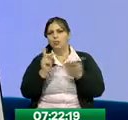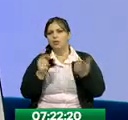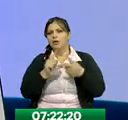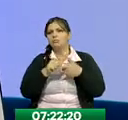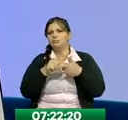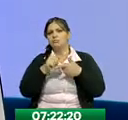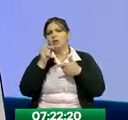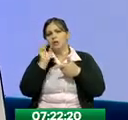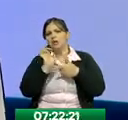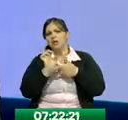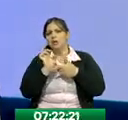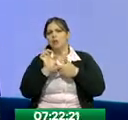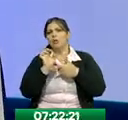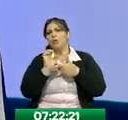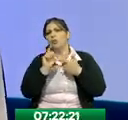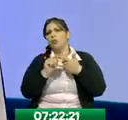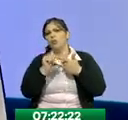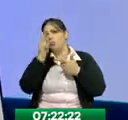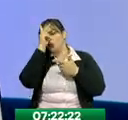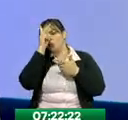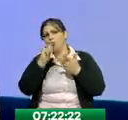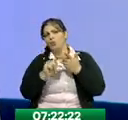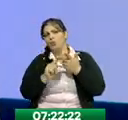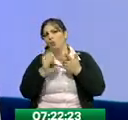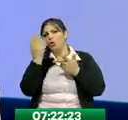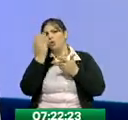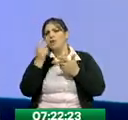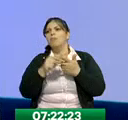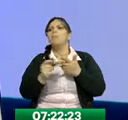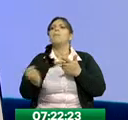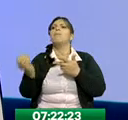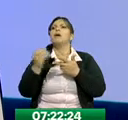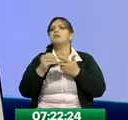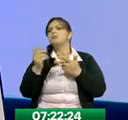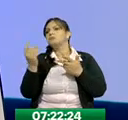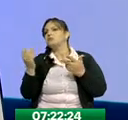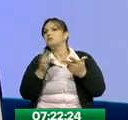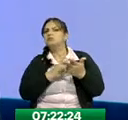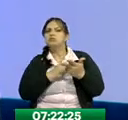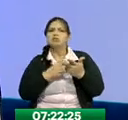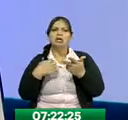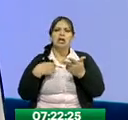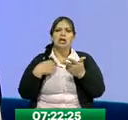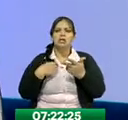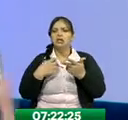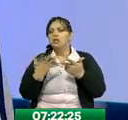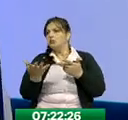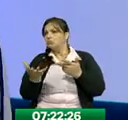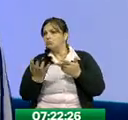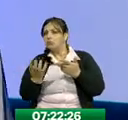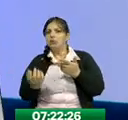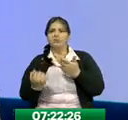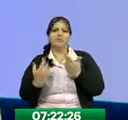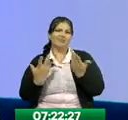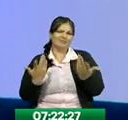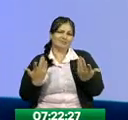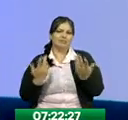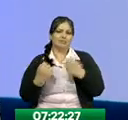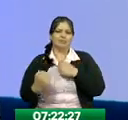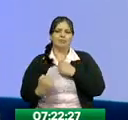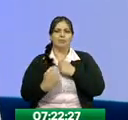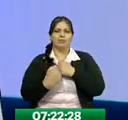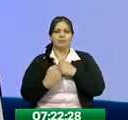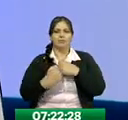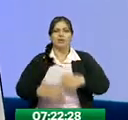país. Y eso, ahorita es cuestión de tiempo y de unirnos como ecuatorianos. La empresa privada también está